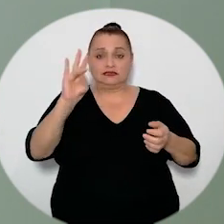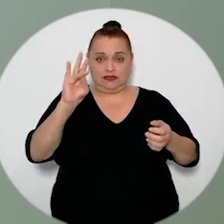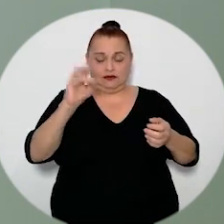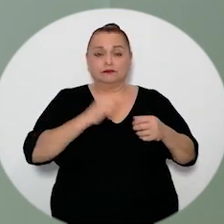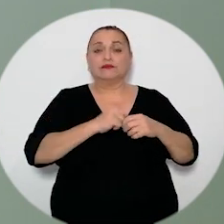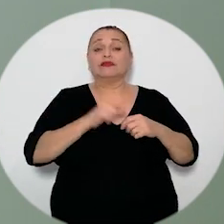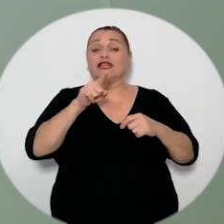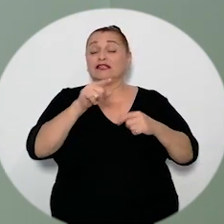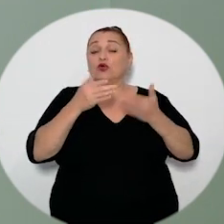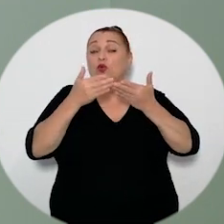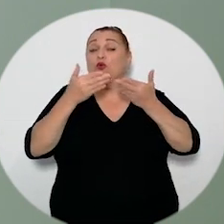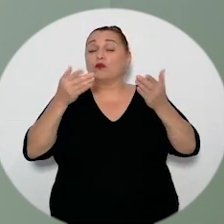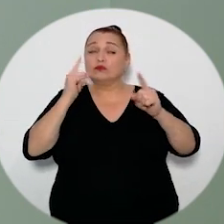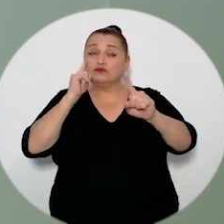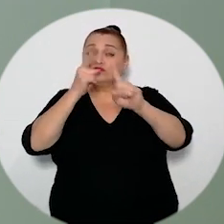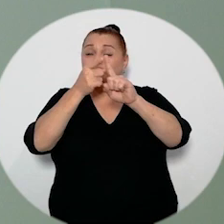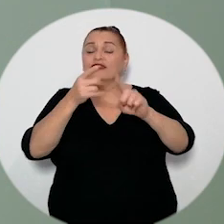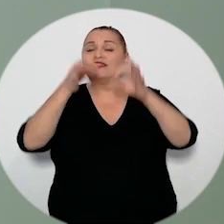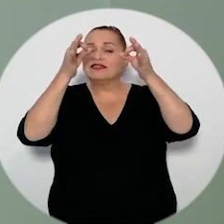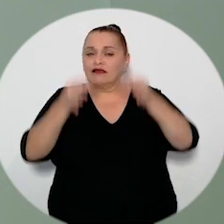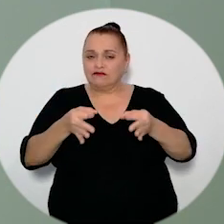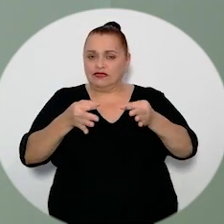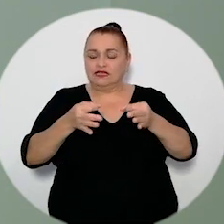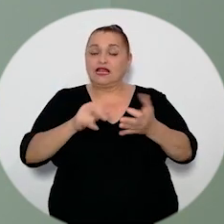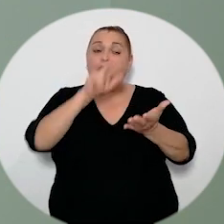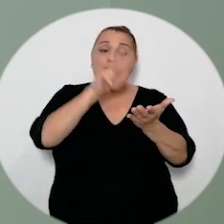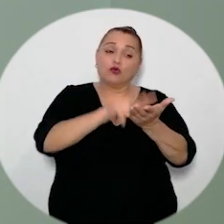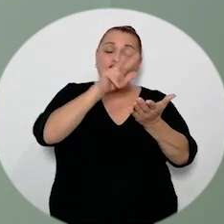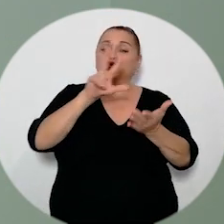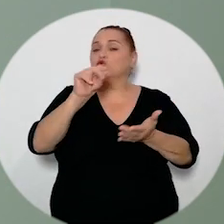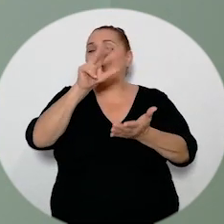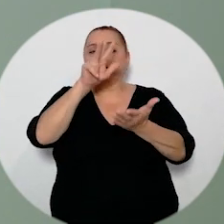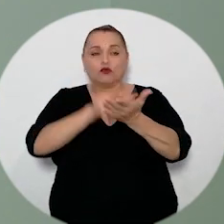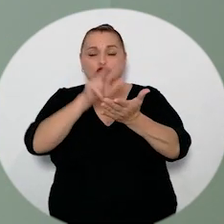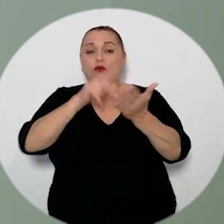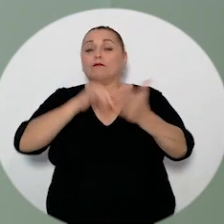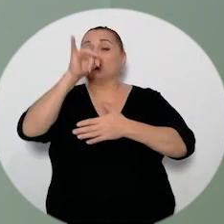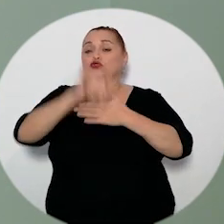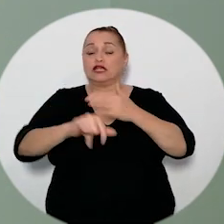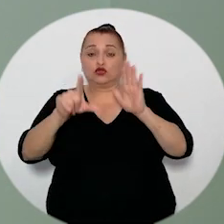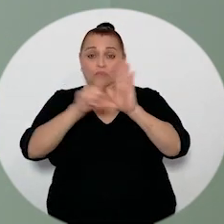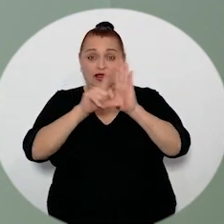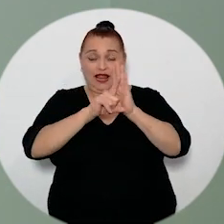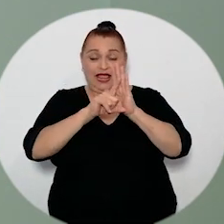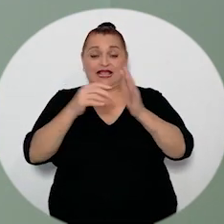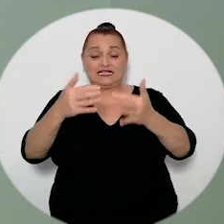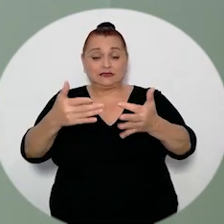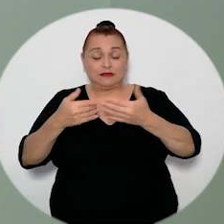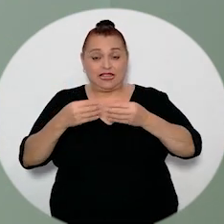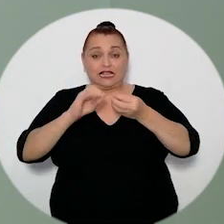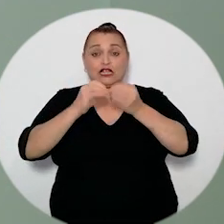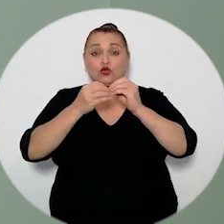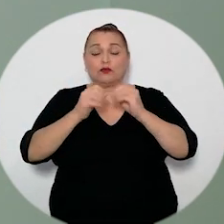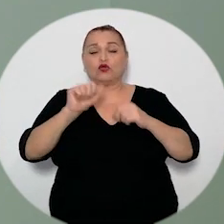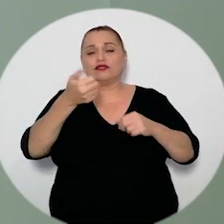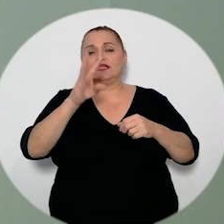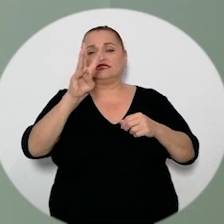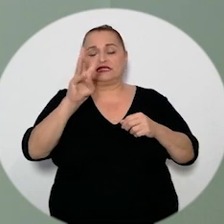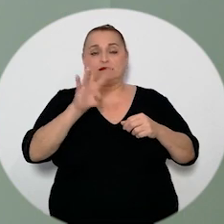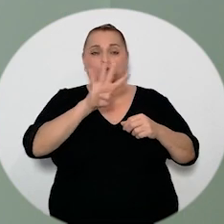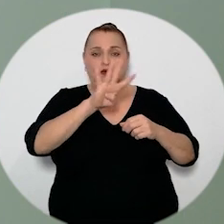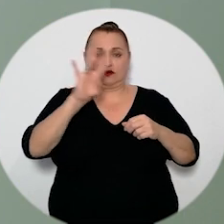2007 y su objeto fue definir la aprobación o improbación del proyecto de ley tramitado bajo el expediente legislativo